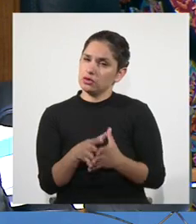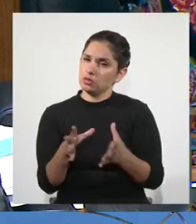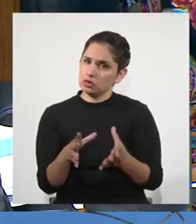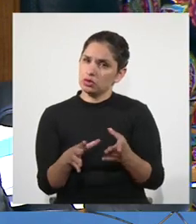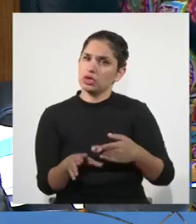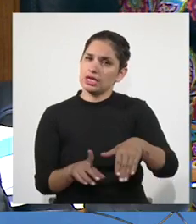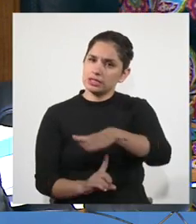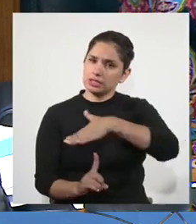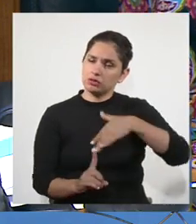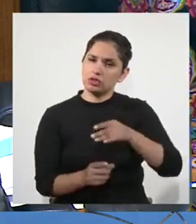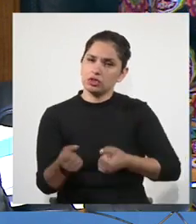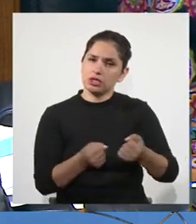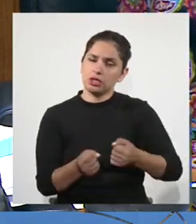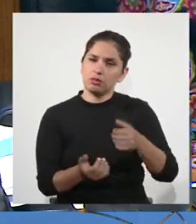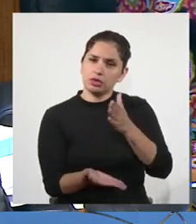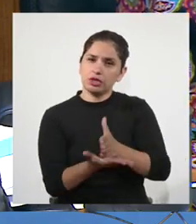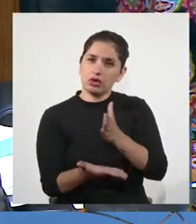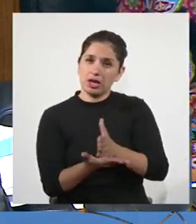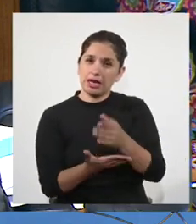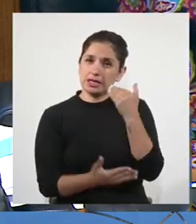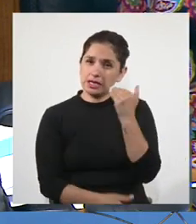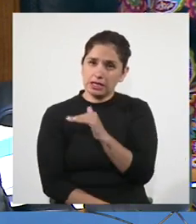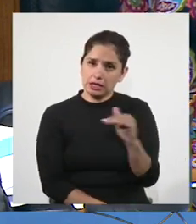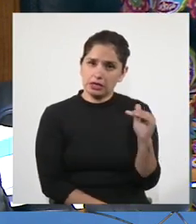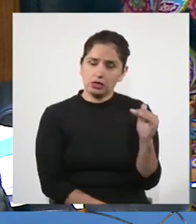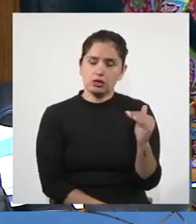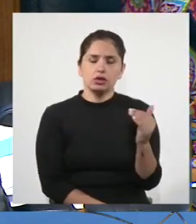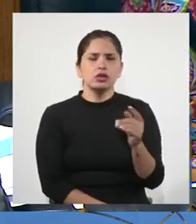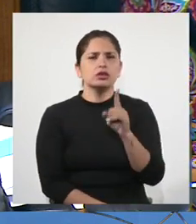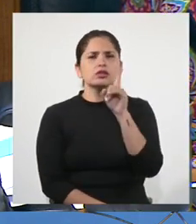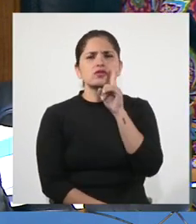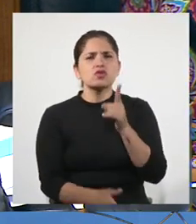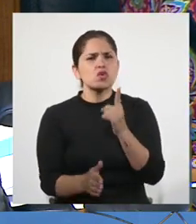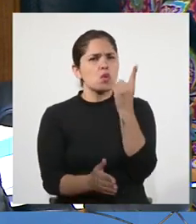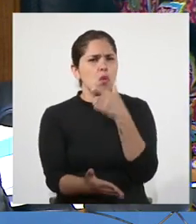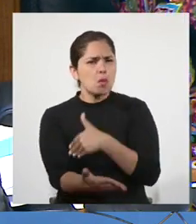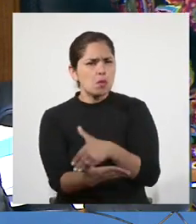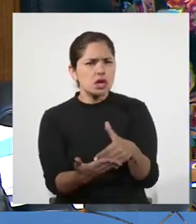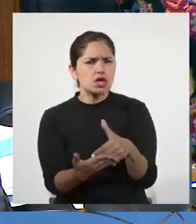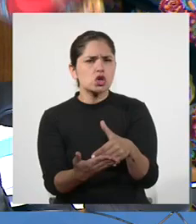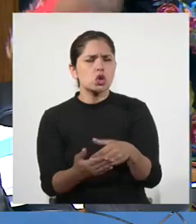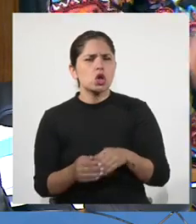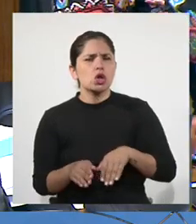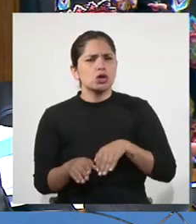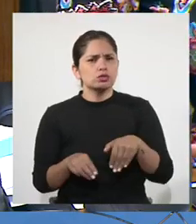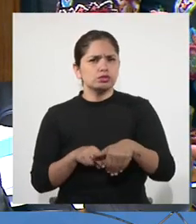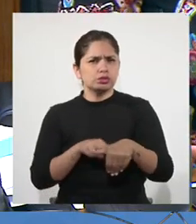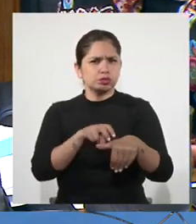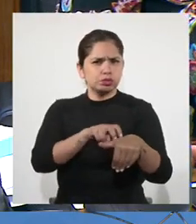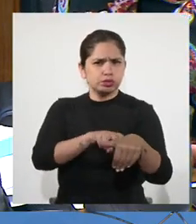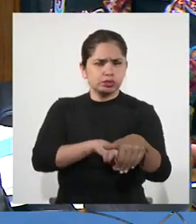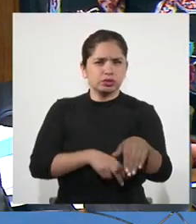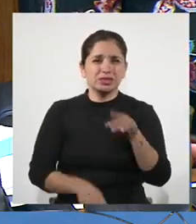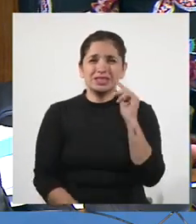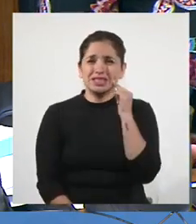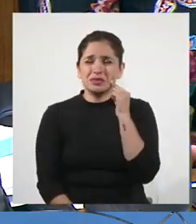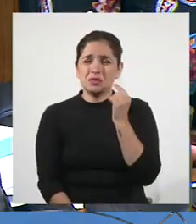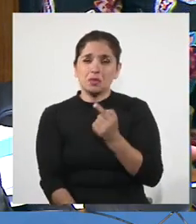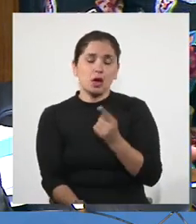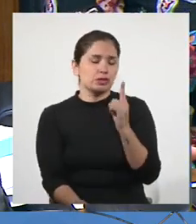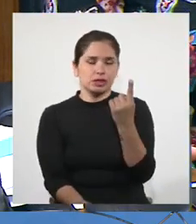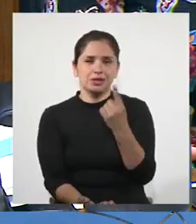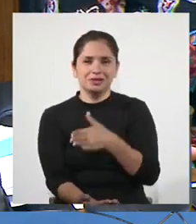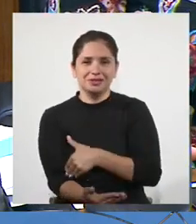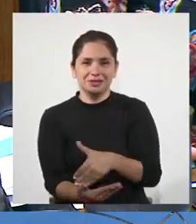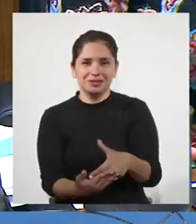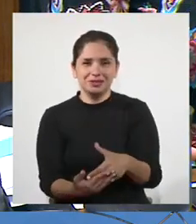al transporte escolar. Señor presidente, el transporte escolar mueve 1 millón de niños y niñas a lo largo de todo Chile y no es considerado transporte público.